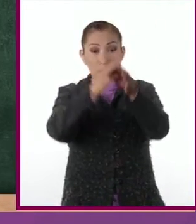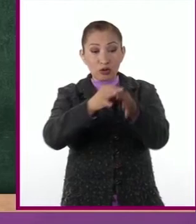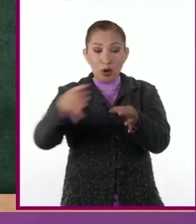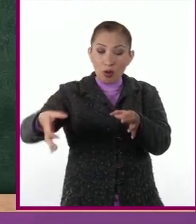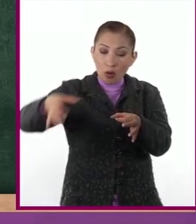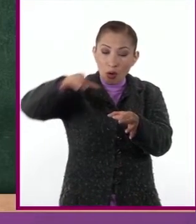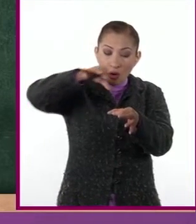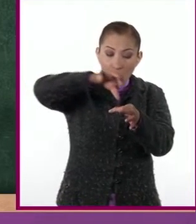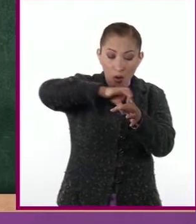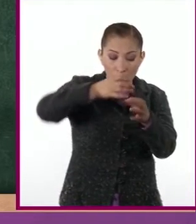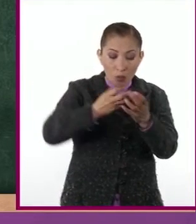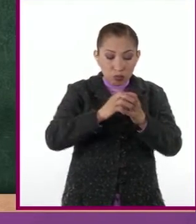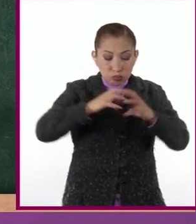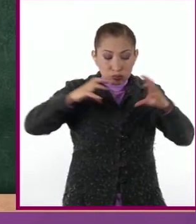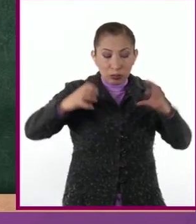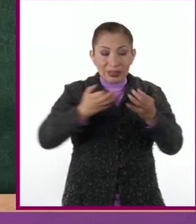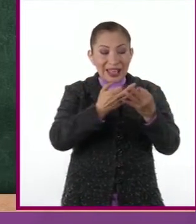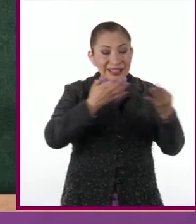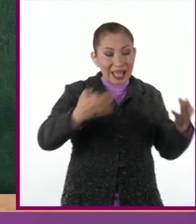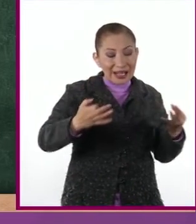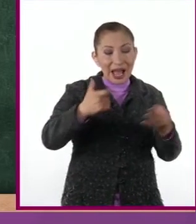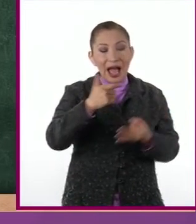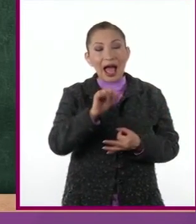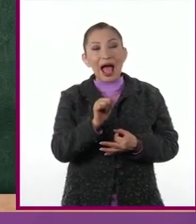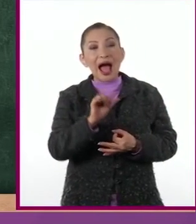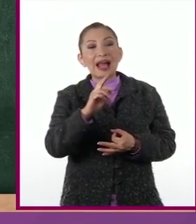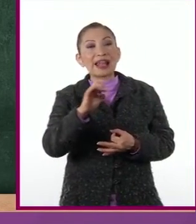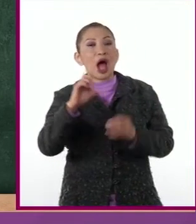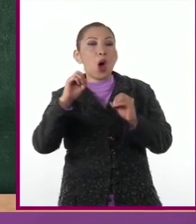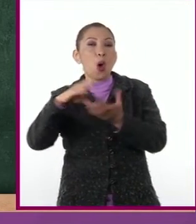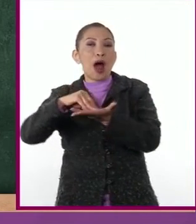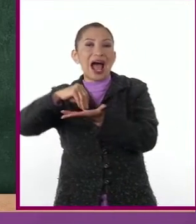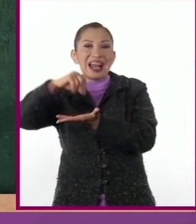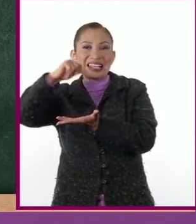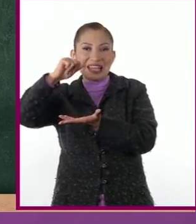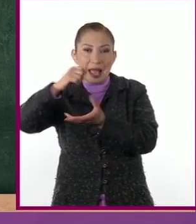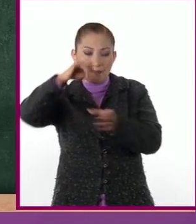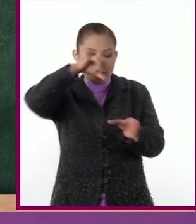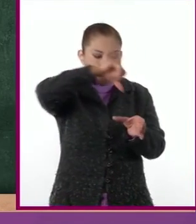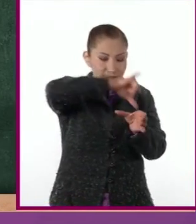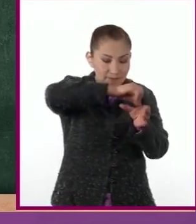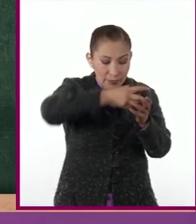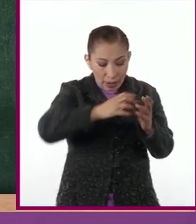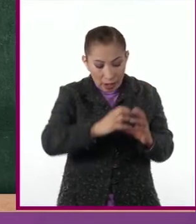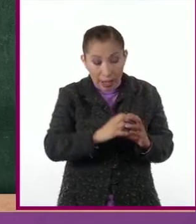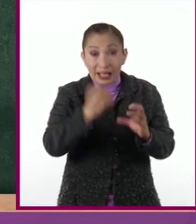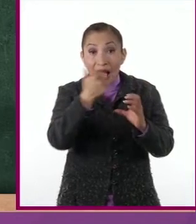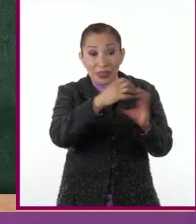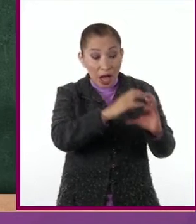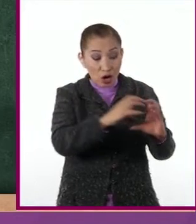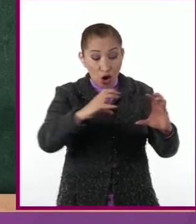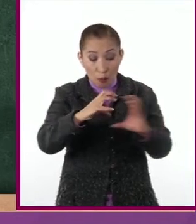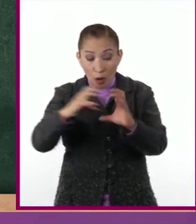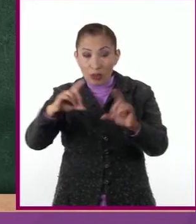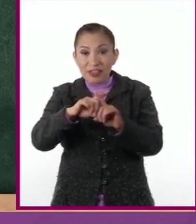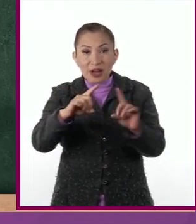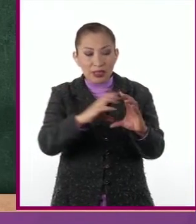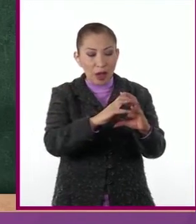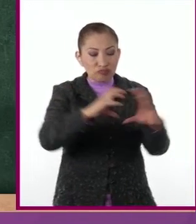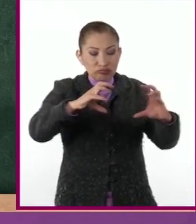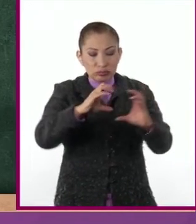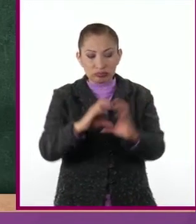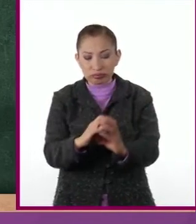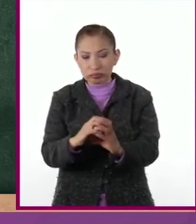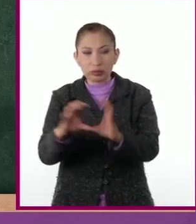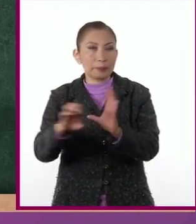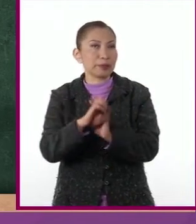los globos de tierra, arena o harina, de manera que la masa de cada globo sea diferente.